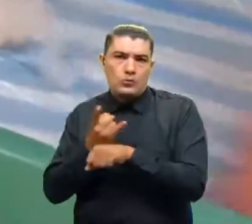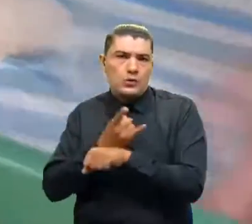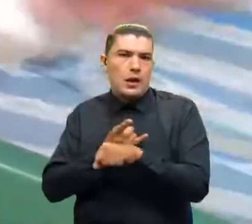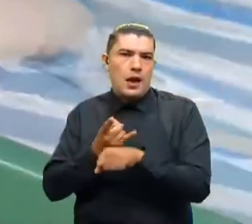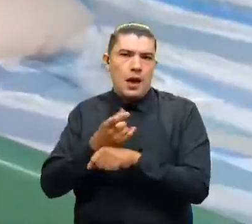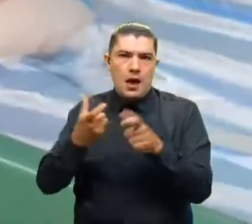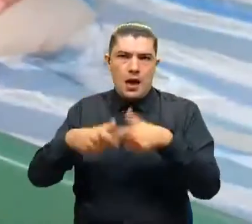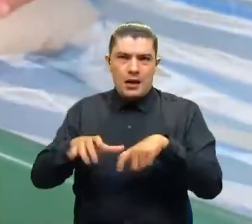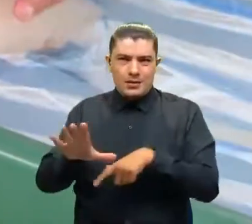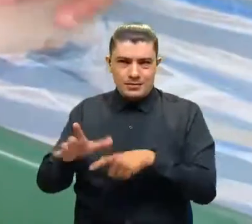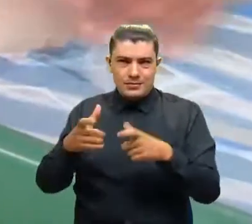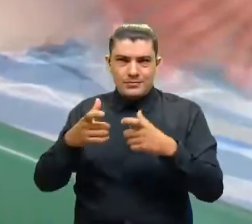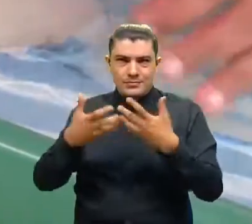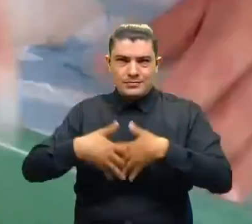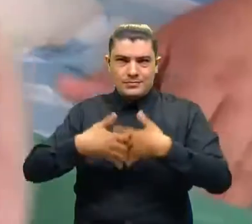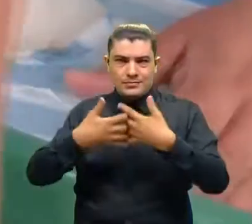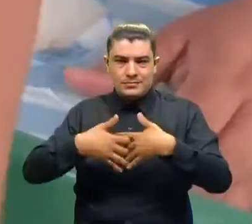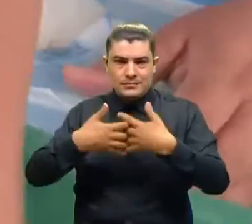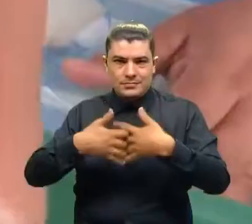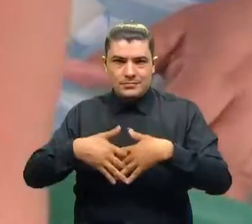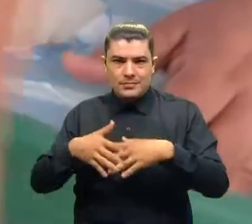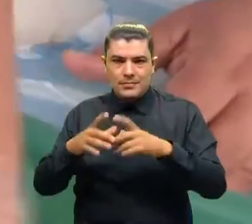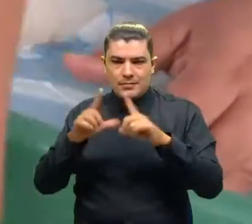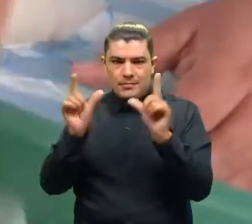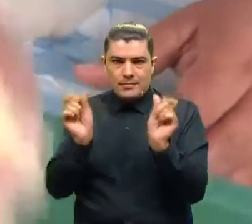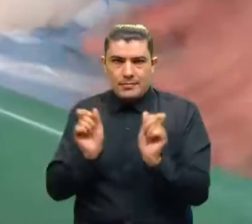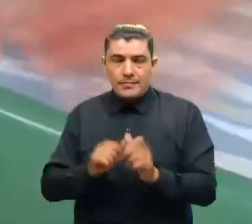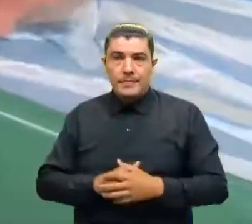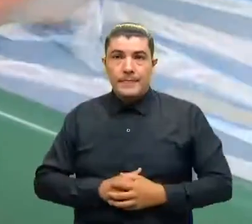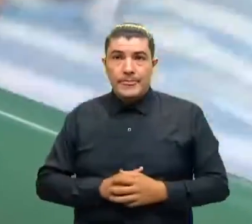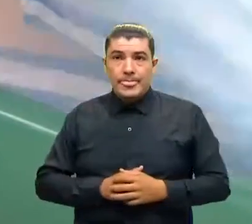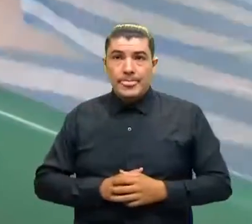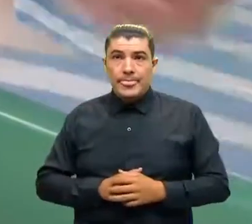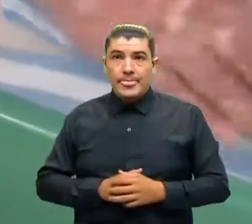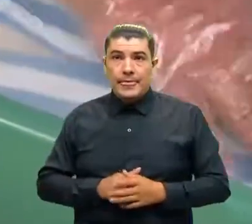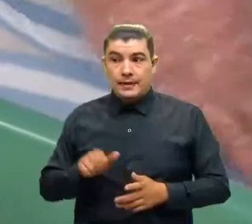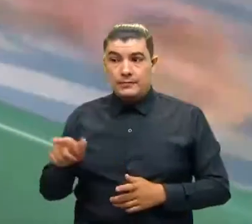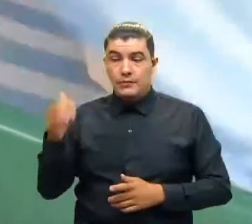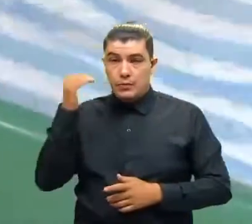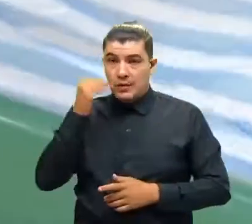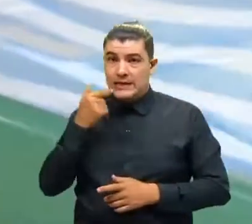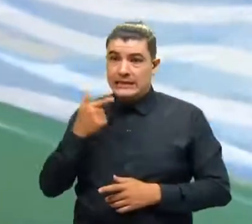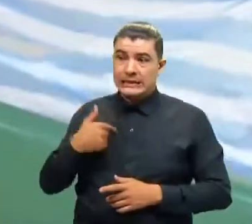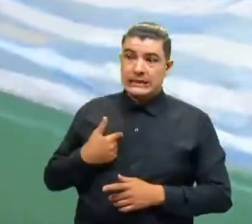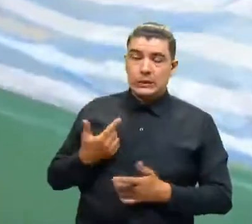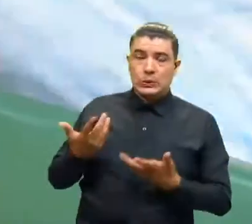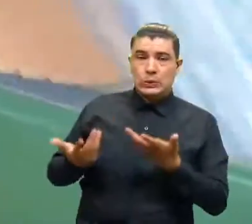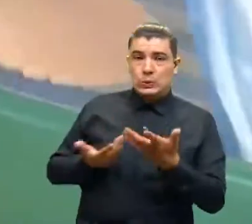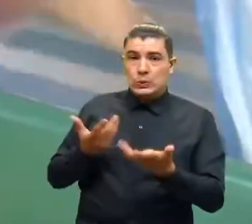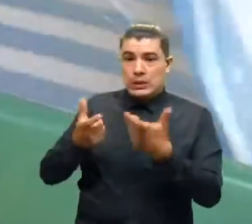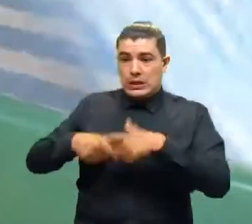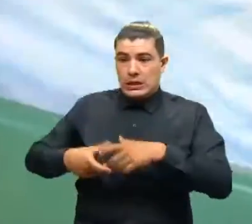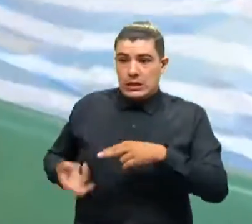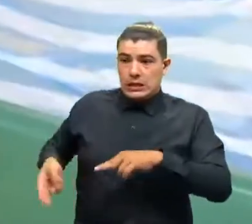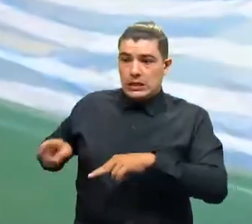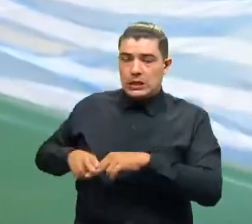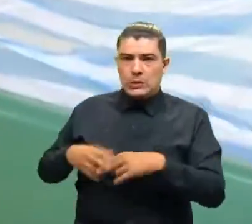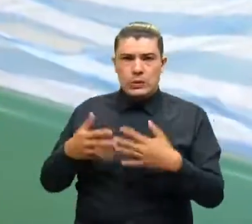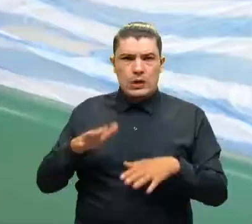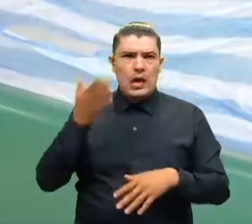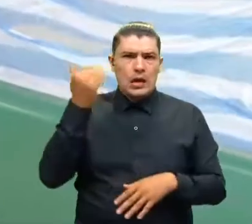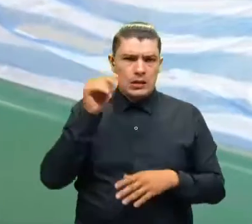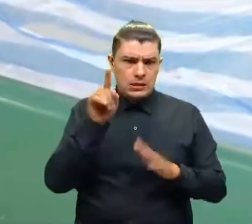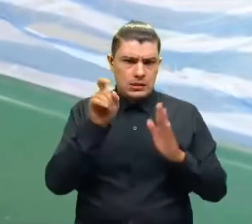para sus empanadas, y nos cuenta cómo ha sido afectada por el incremento de este producto. Cartón de huevos a 6.000, yo